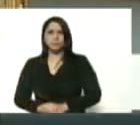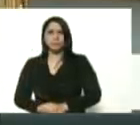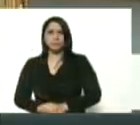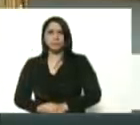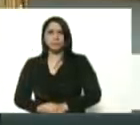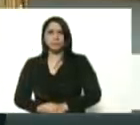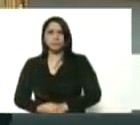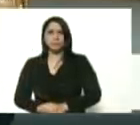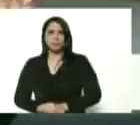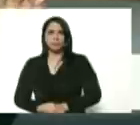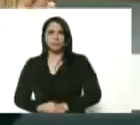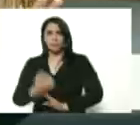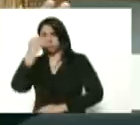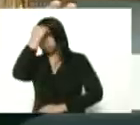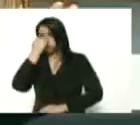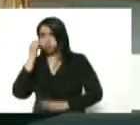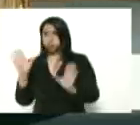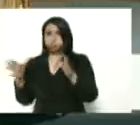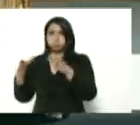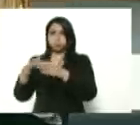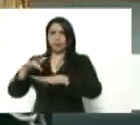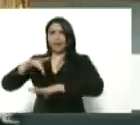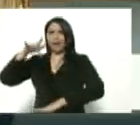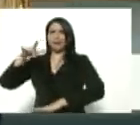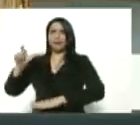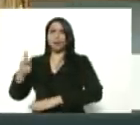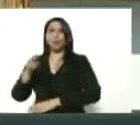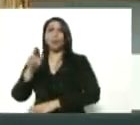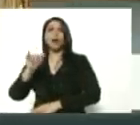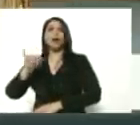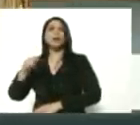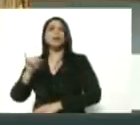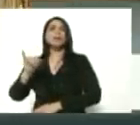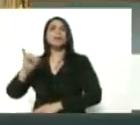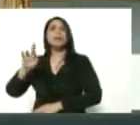a los capos y carteles de la Alta Guajira colombiana.